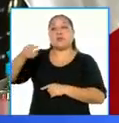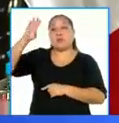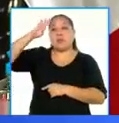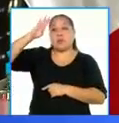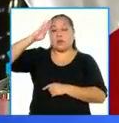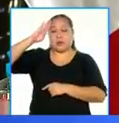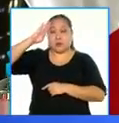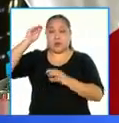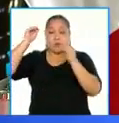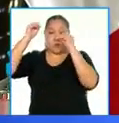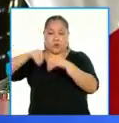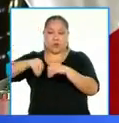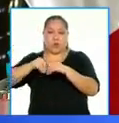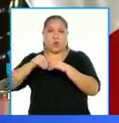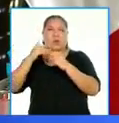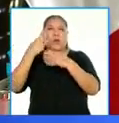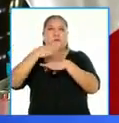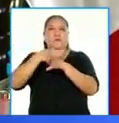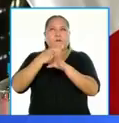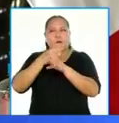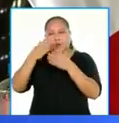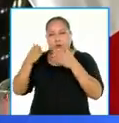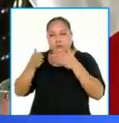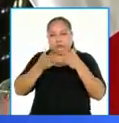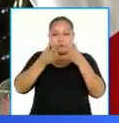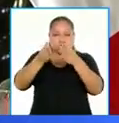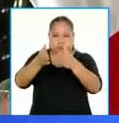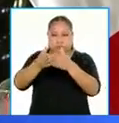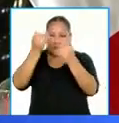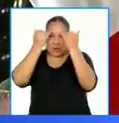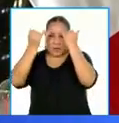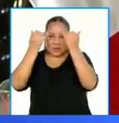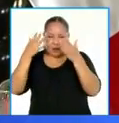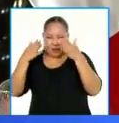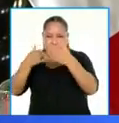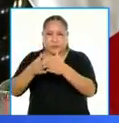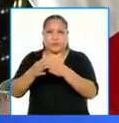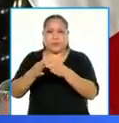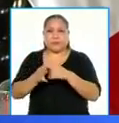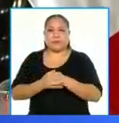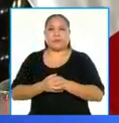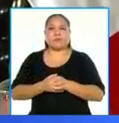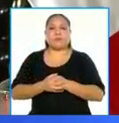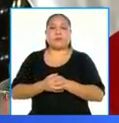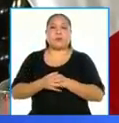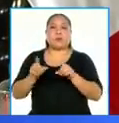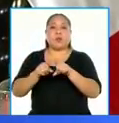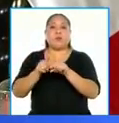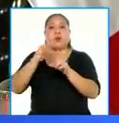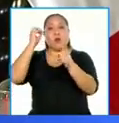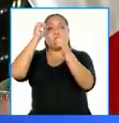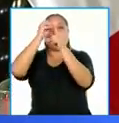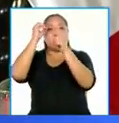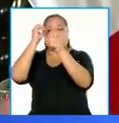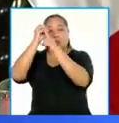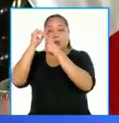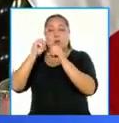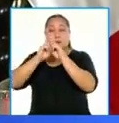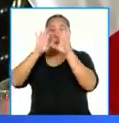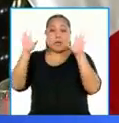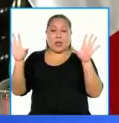tener un marco de referencia estratégico, y no solamente estratégico, sino también con objetivos puntuales y